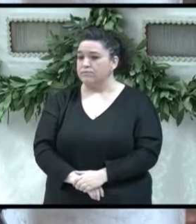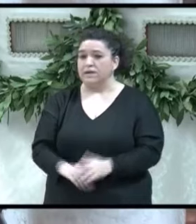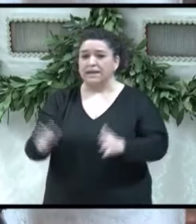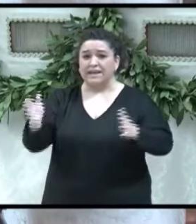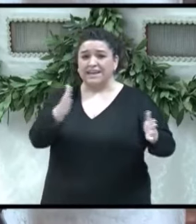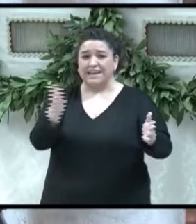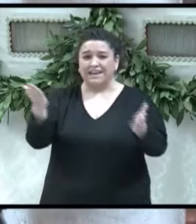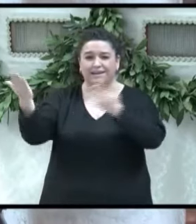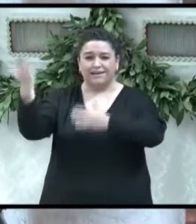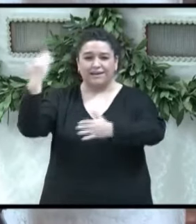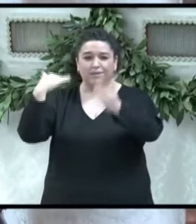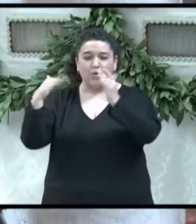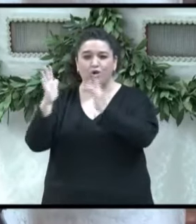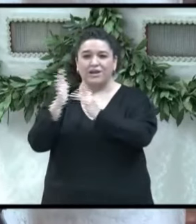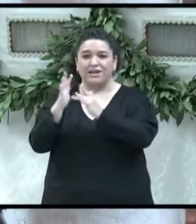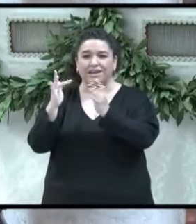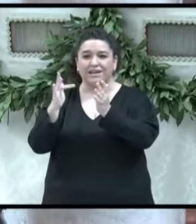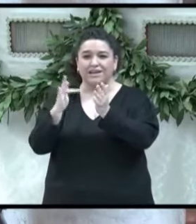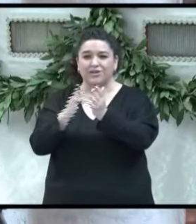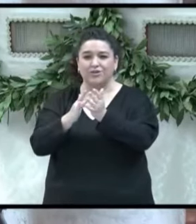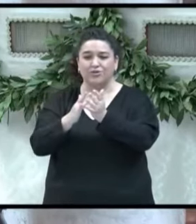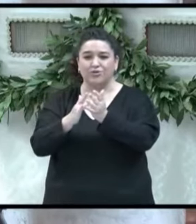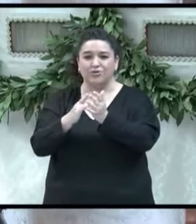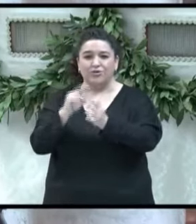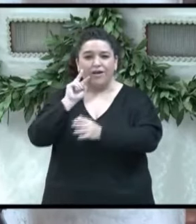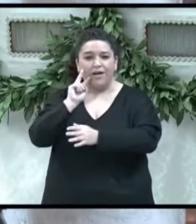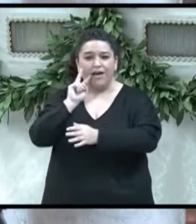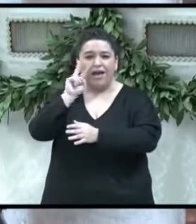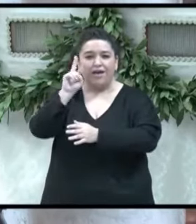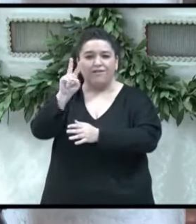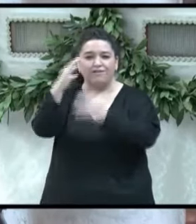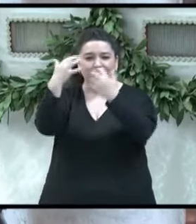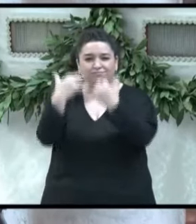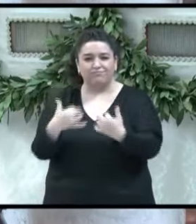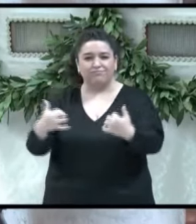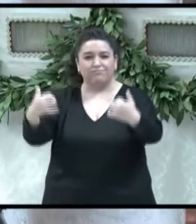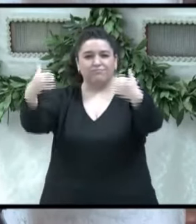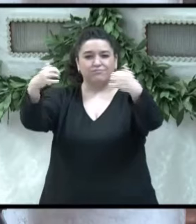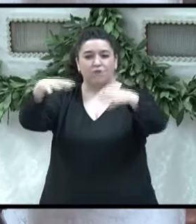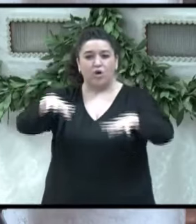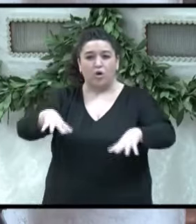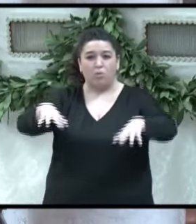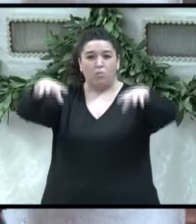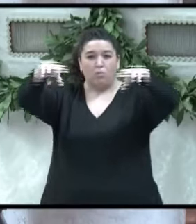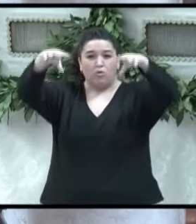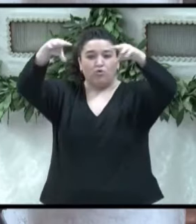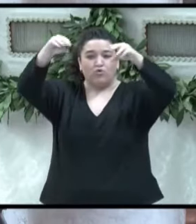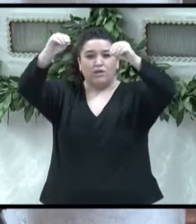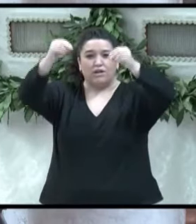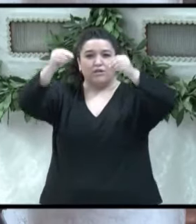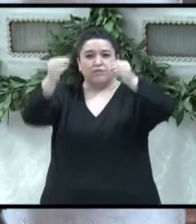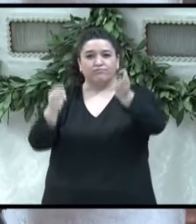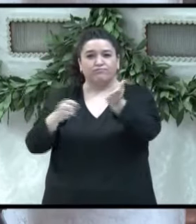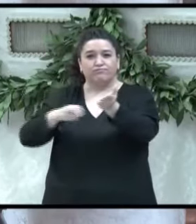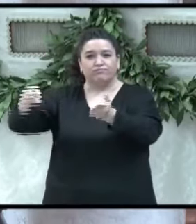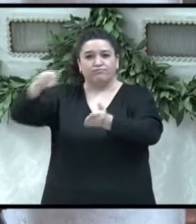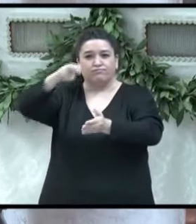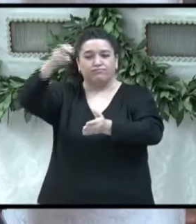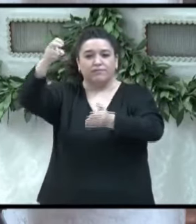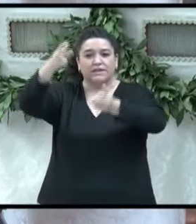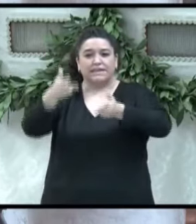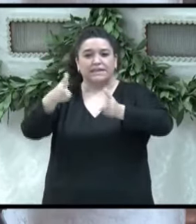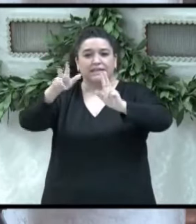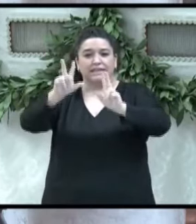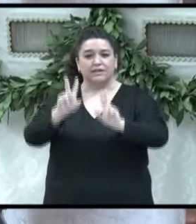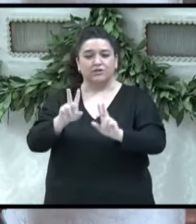en aquel tiempo Jesús al ver el gentío subió a la montaña se sentó y se